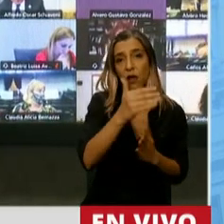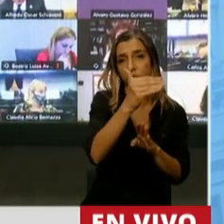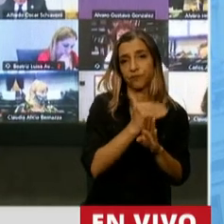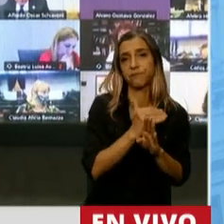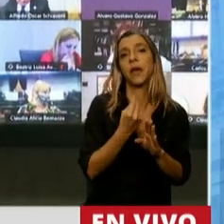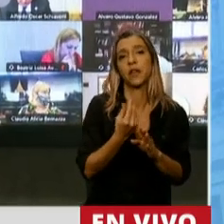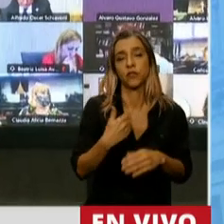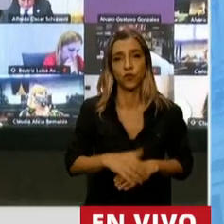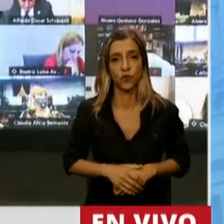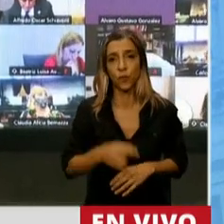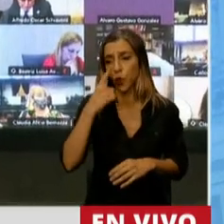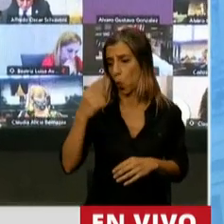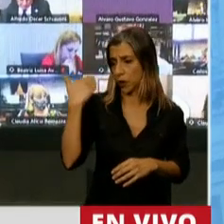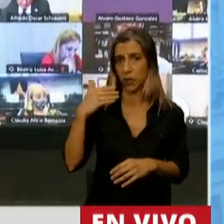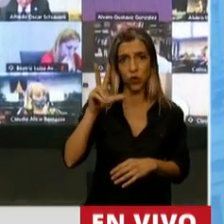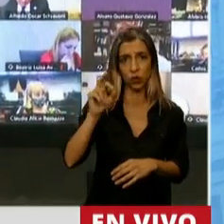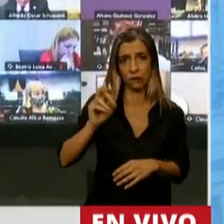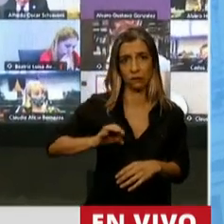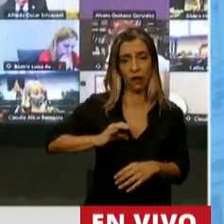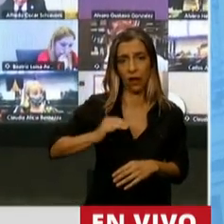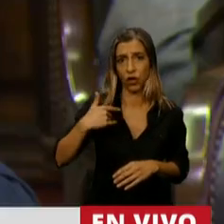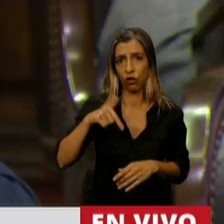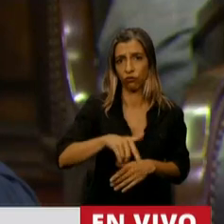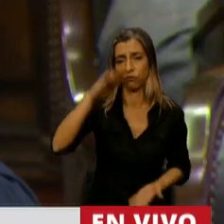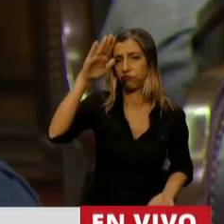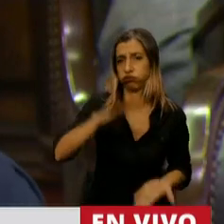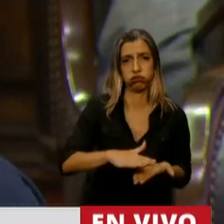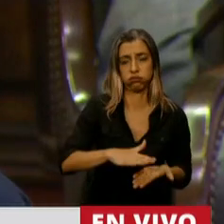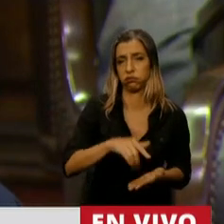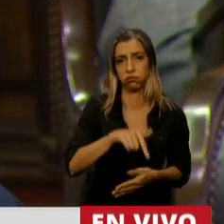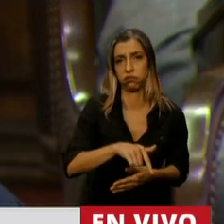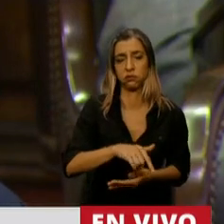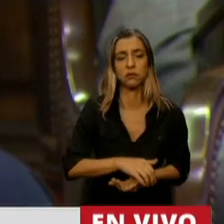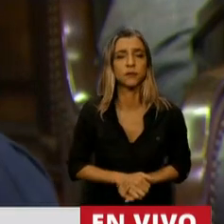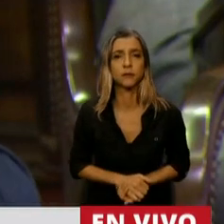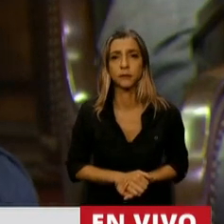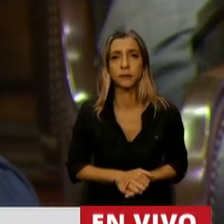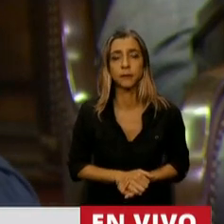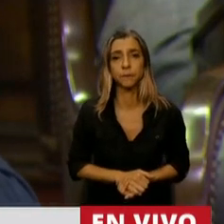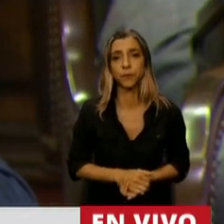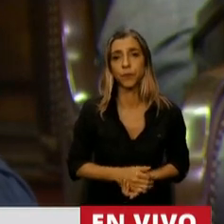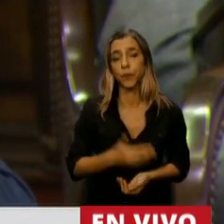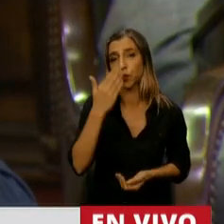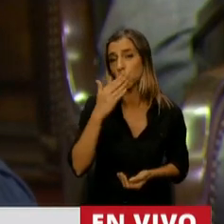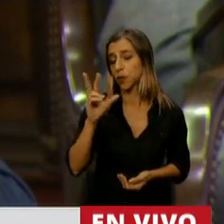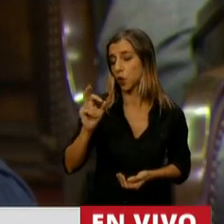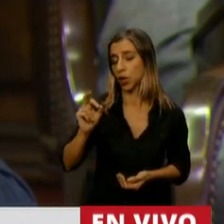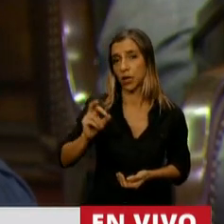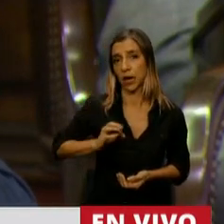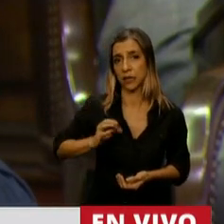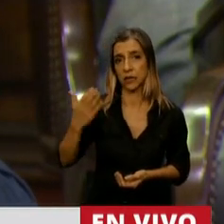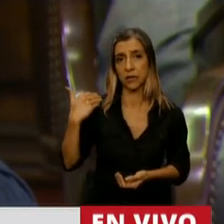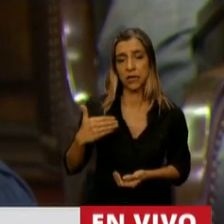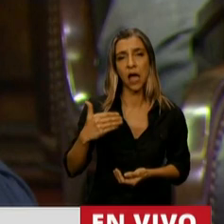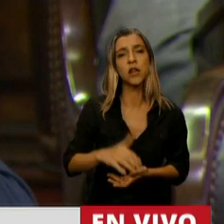la región durante los últimos 30 años en estas últimas tres ventanas se